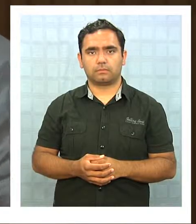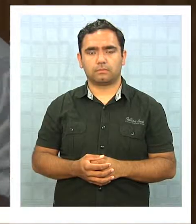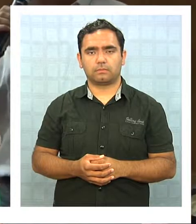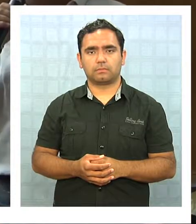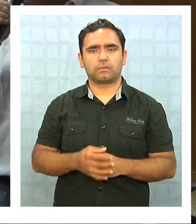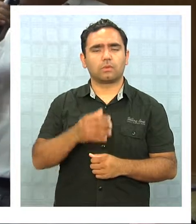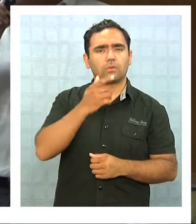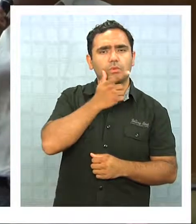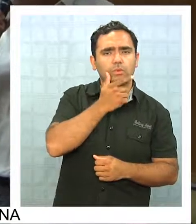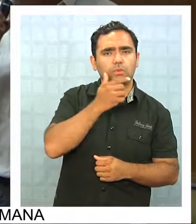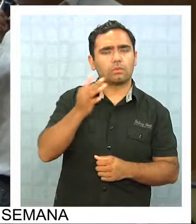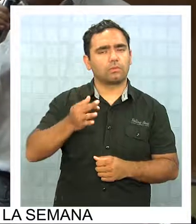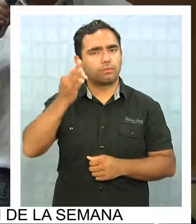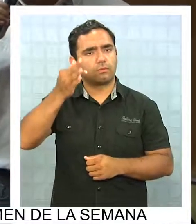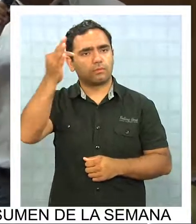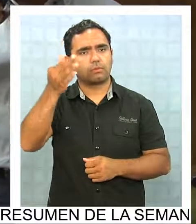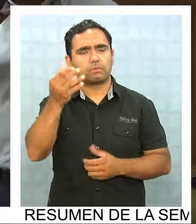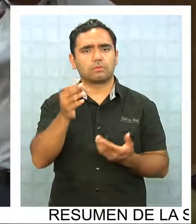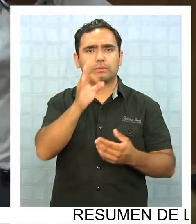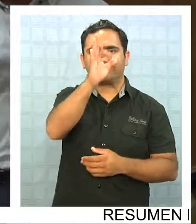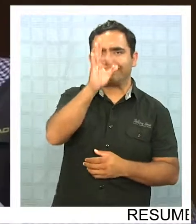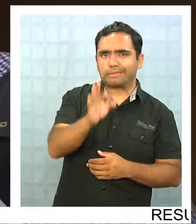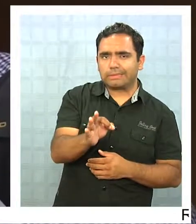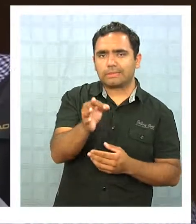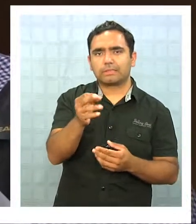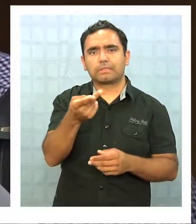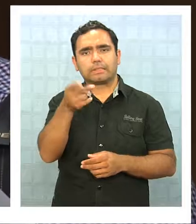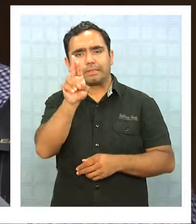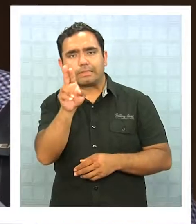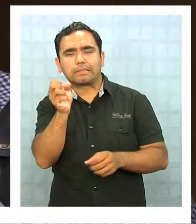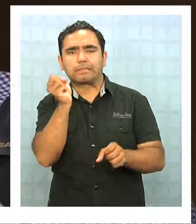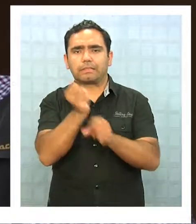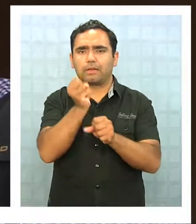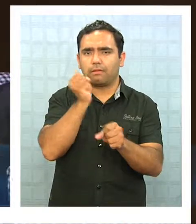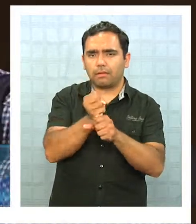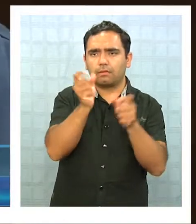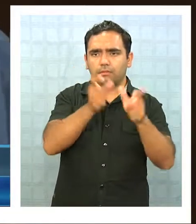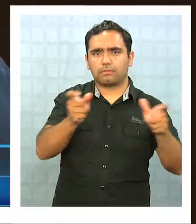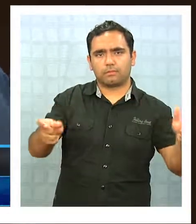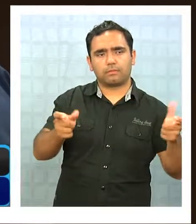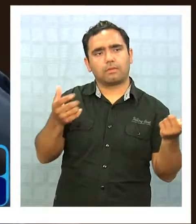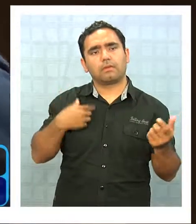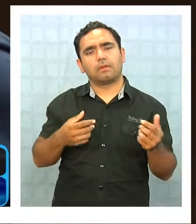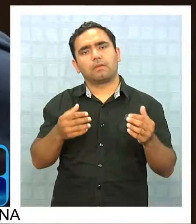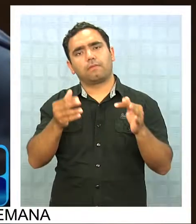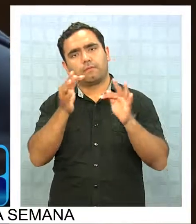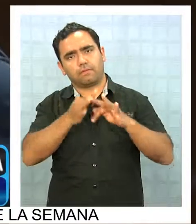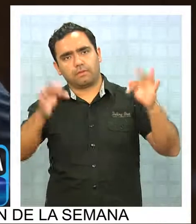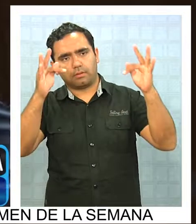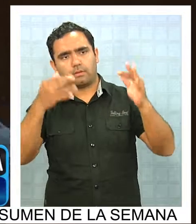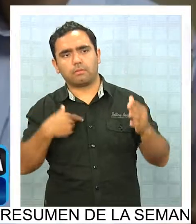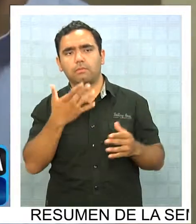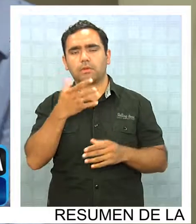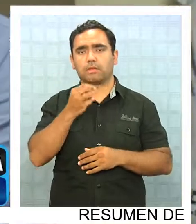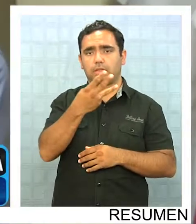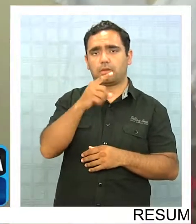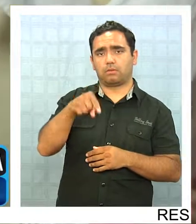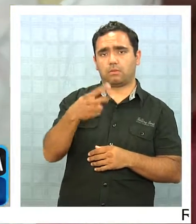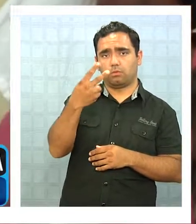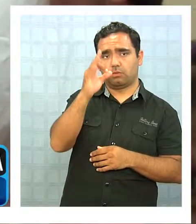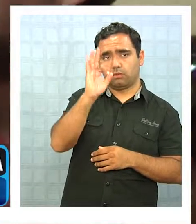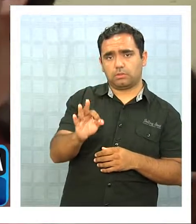Incierto se ve el futuro del reajuste de los trabajadores fiscales, luego del rechazo de la propuesta del Ejecutivo de un 3,2